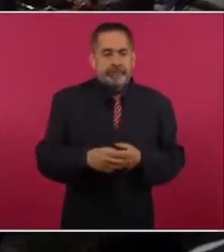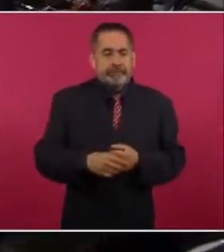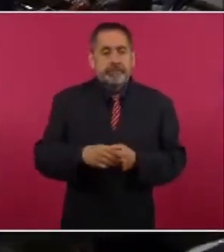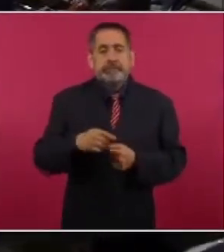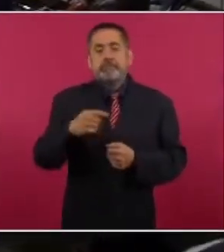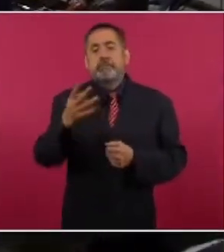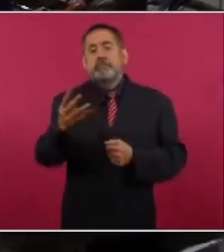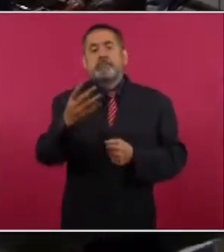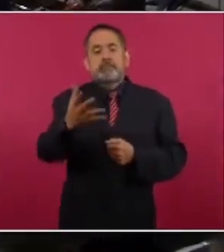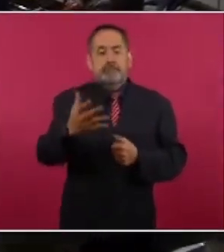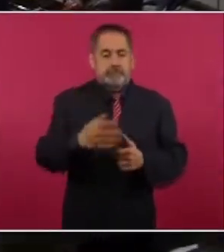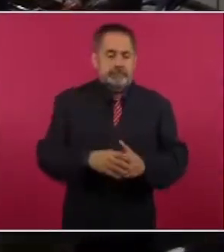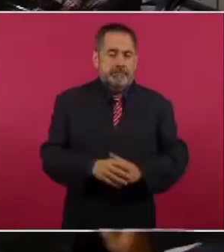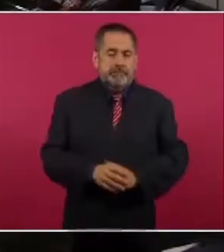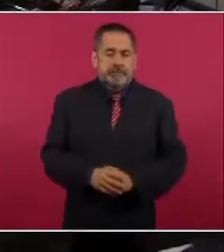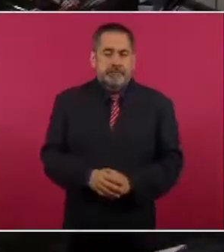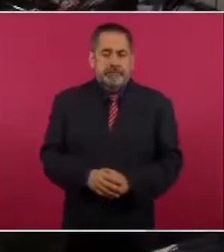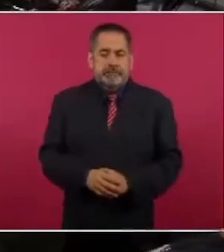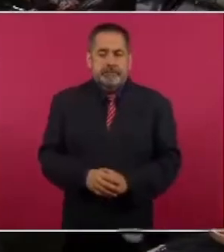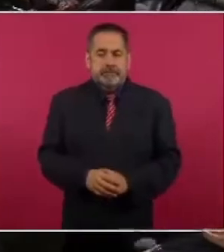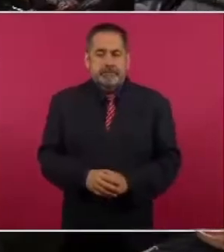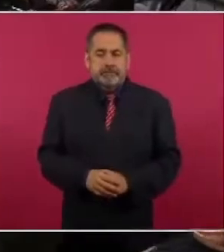4, 5. Hasta ahí.